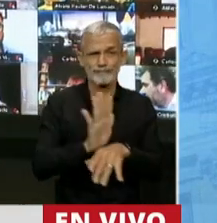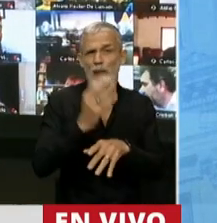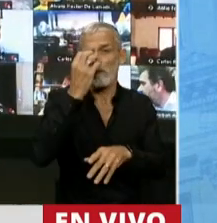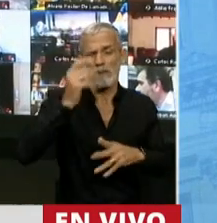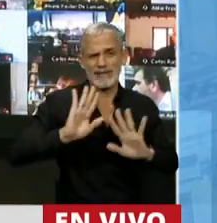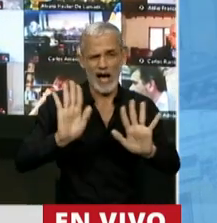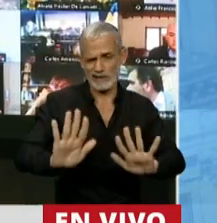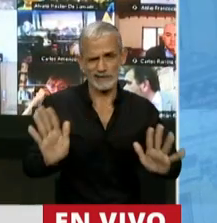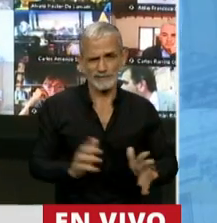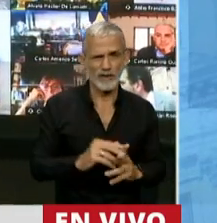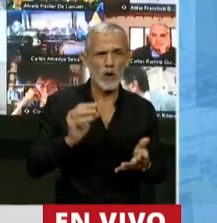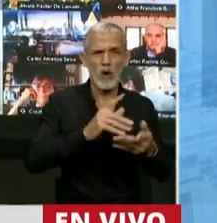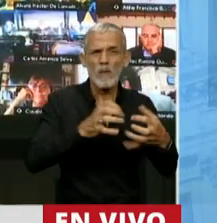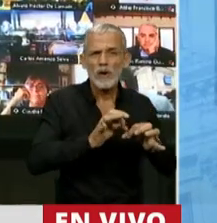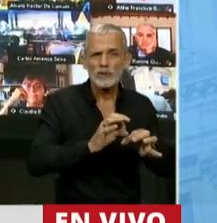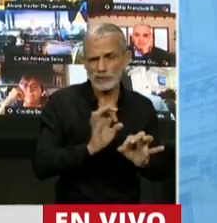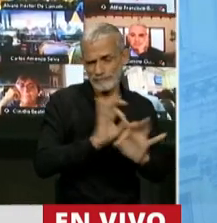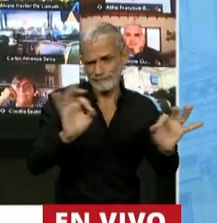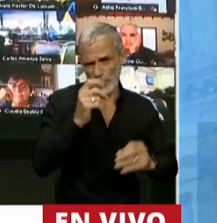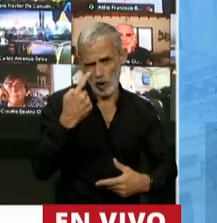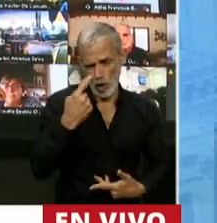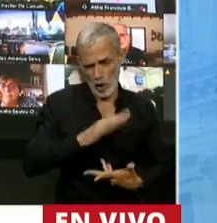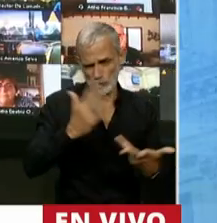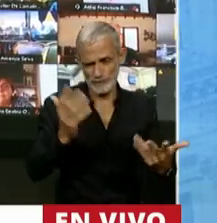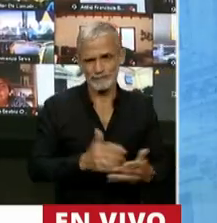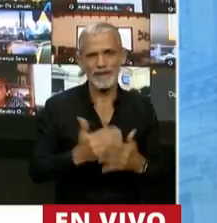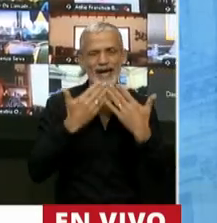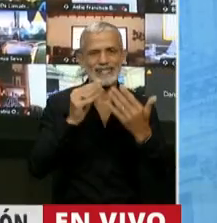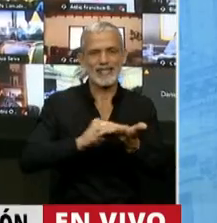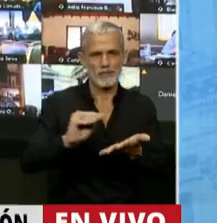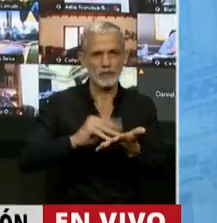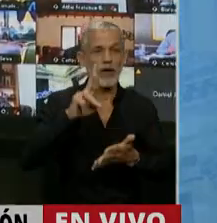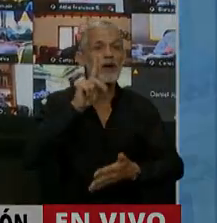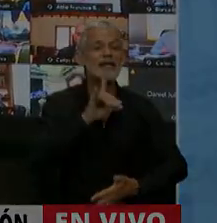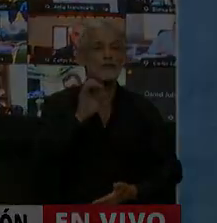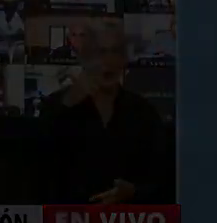presentar un proyecto que nadie conoce. Muchas gracias. Gracias, diputado Ritondo.